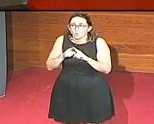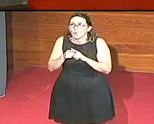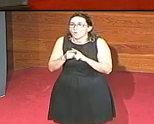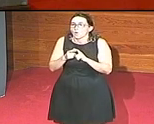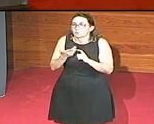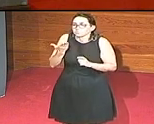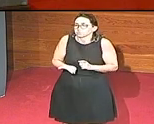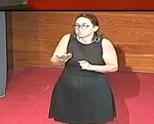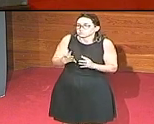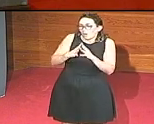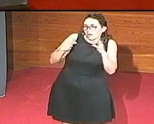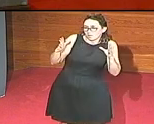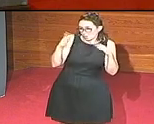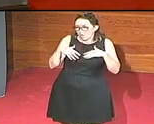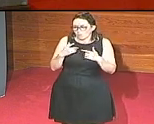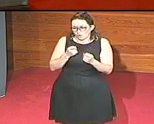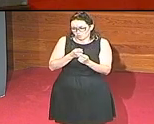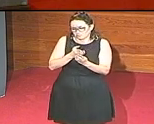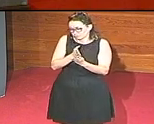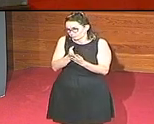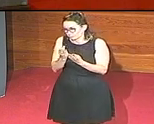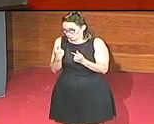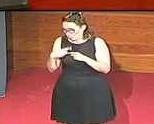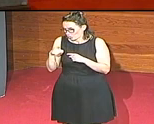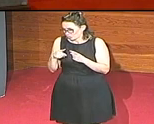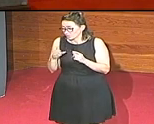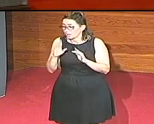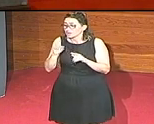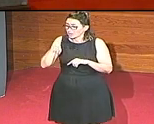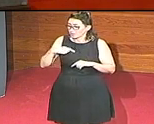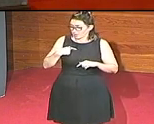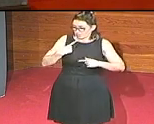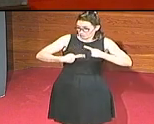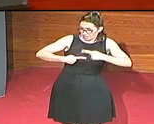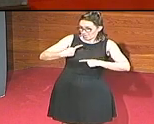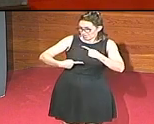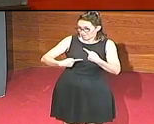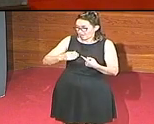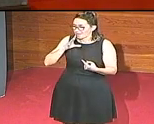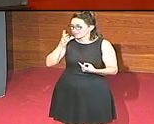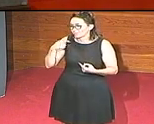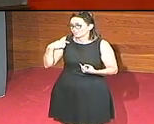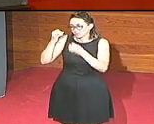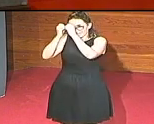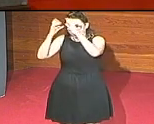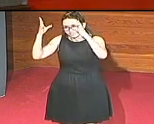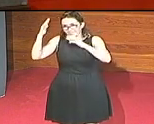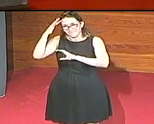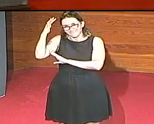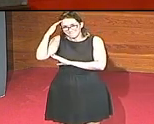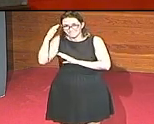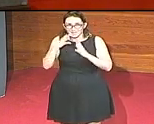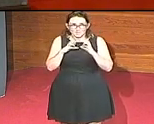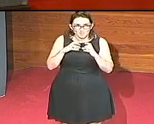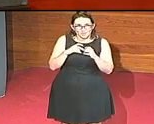pero así pues muchas cositas y luego el día a día claro porque tú estás enfrascado en tu tema súper grande súper bonito que estás emocionado que no